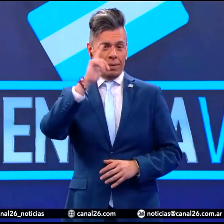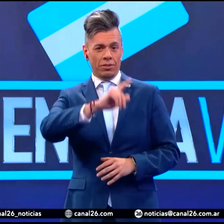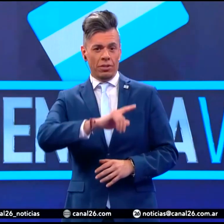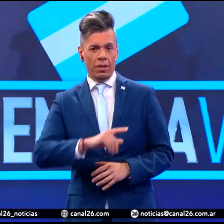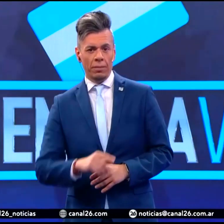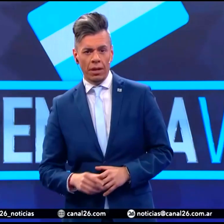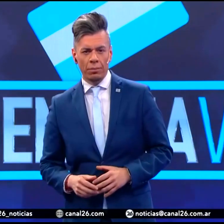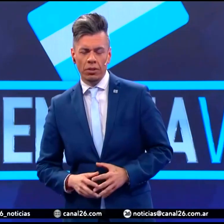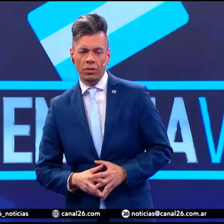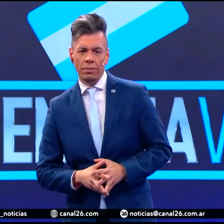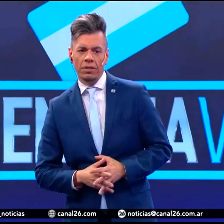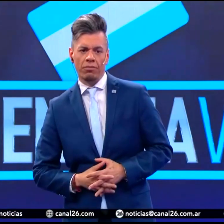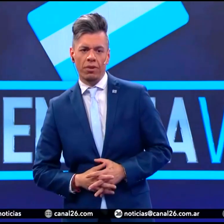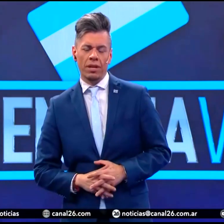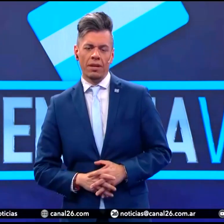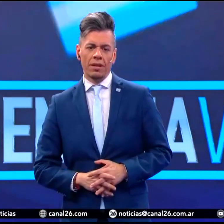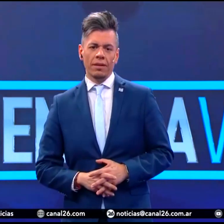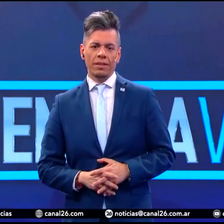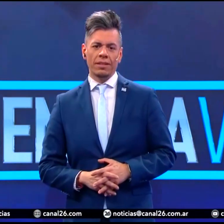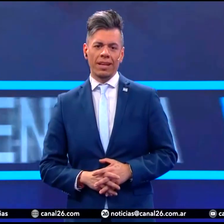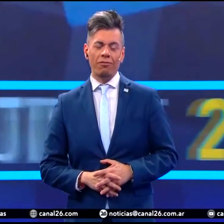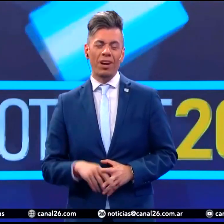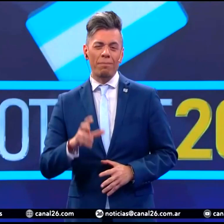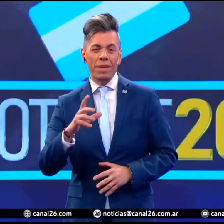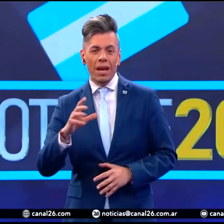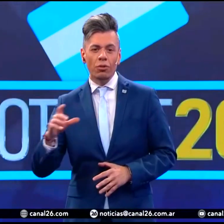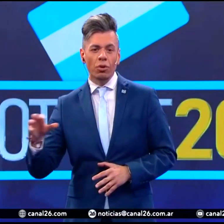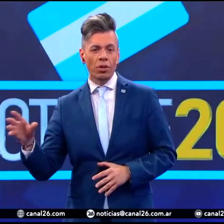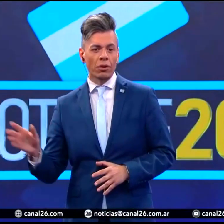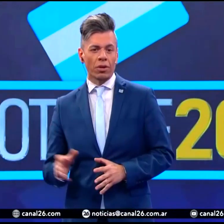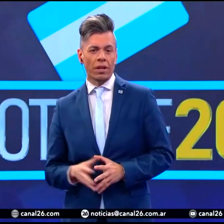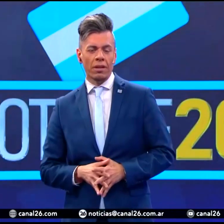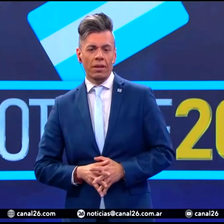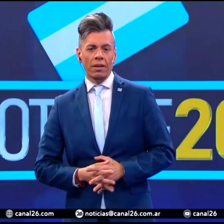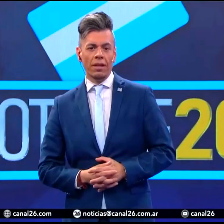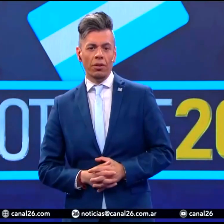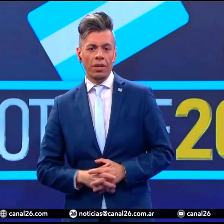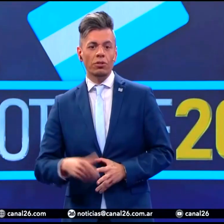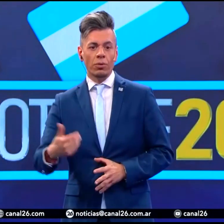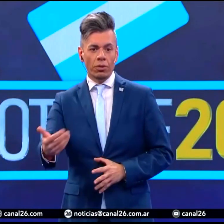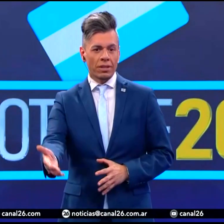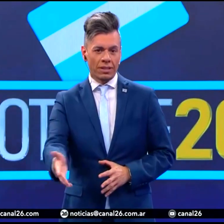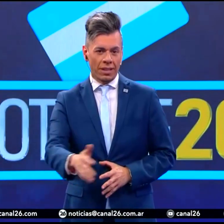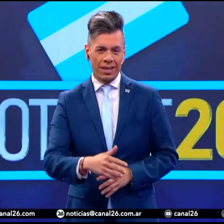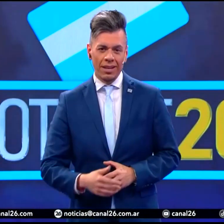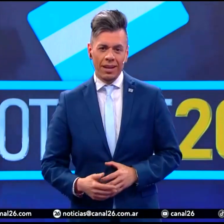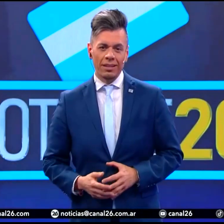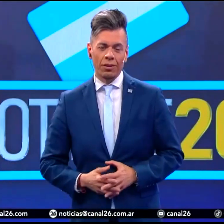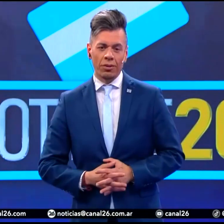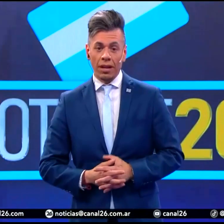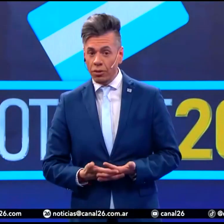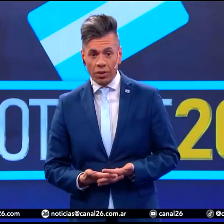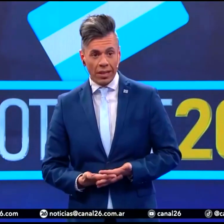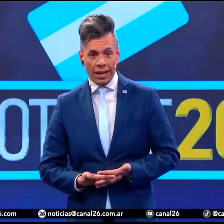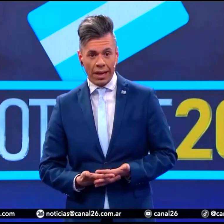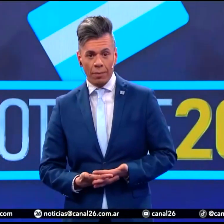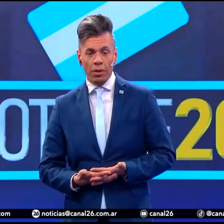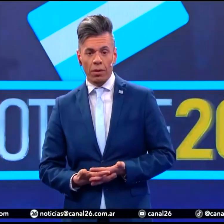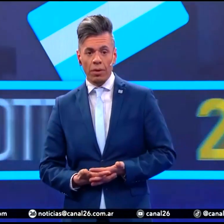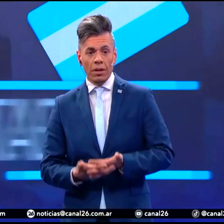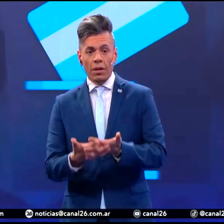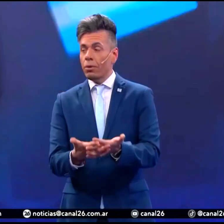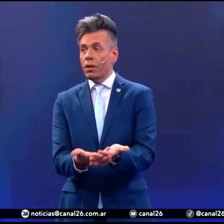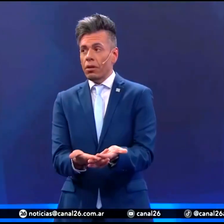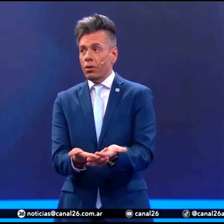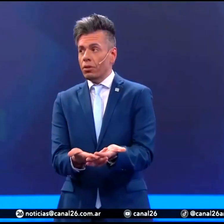primeras apariciones de Milei, porque eso también se fue cambiando con el correr de los días, sobre todo hasta llegar a esta jornada histórica que acabamos